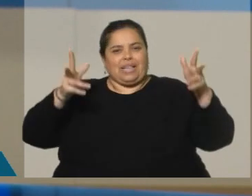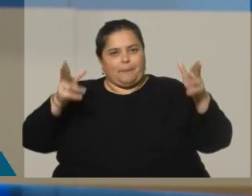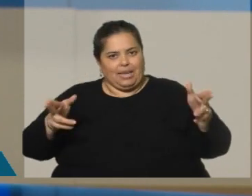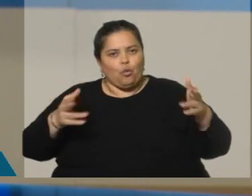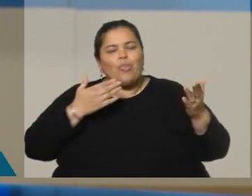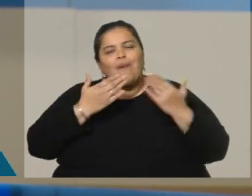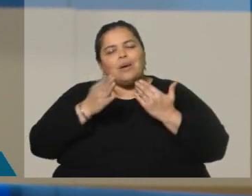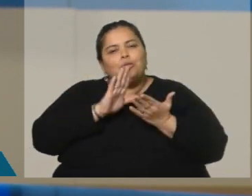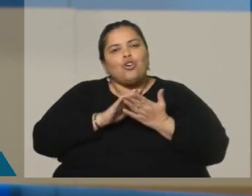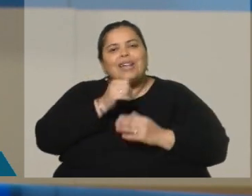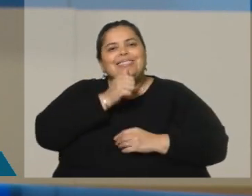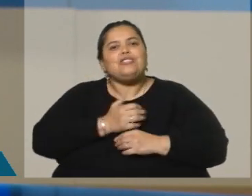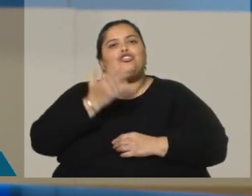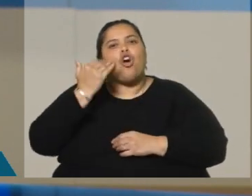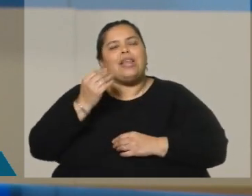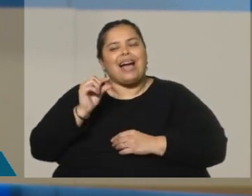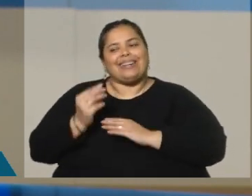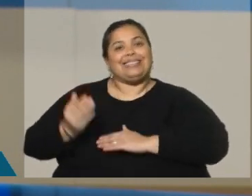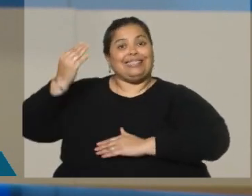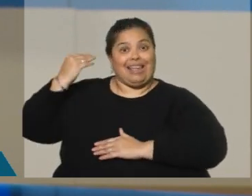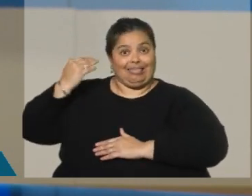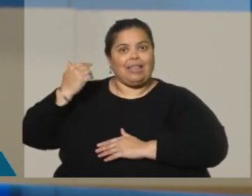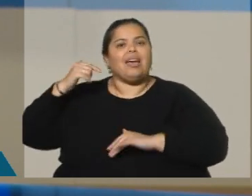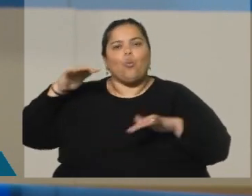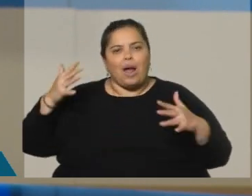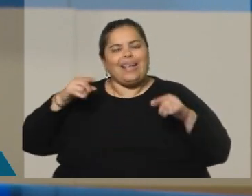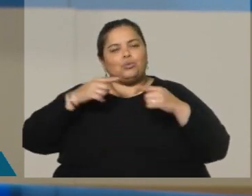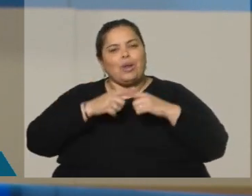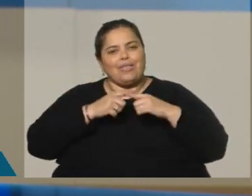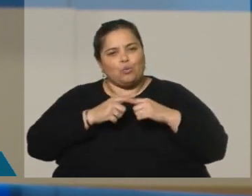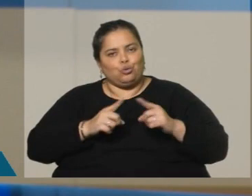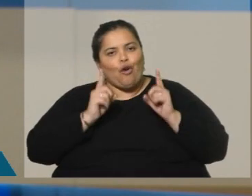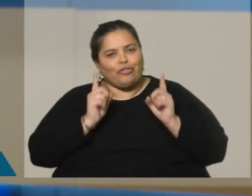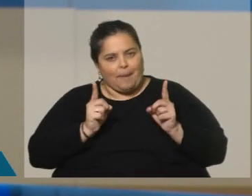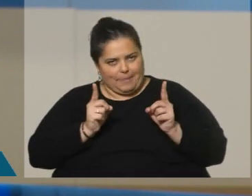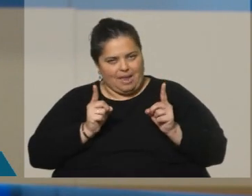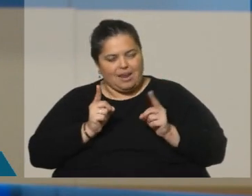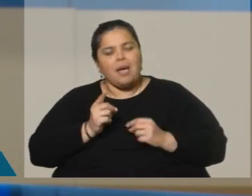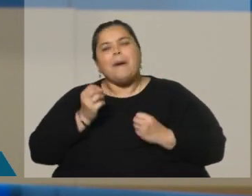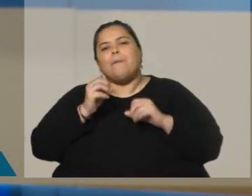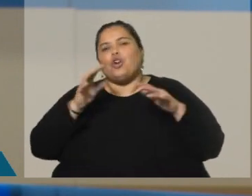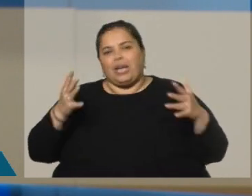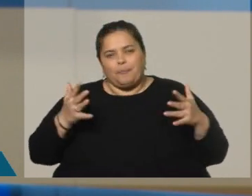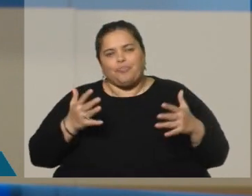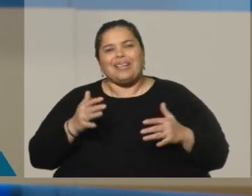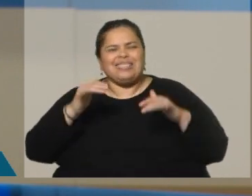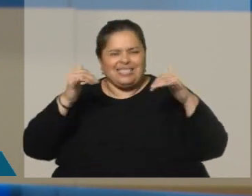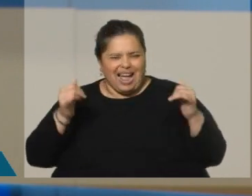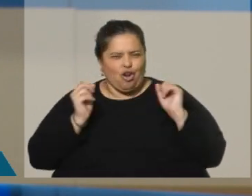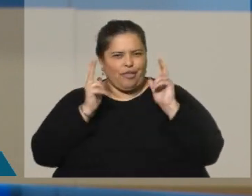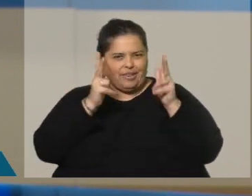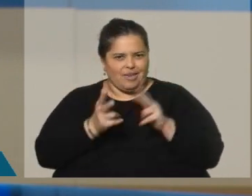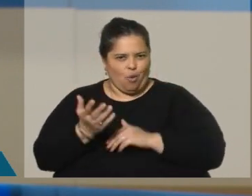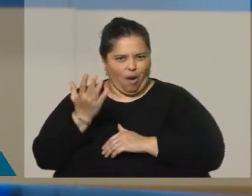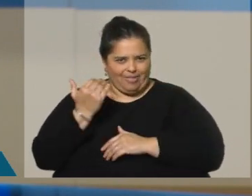eso ha sido también Tuvo una discusión dentro de la historiografía y no solamente de la nacional con respecto a Ya lo hablamos en